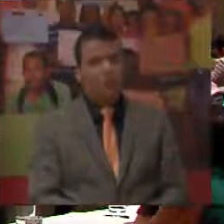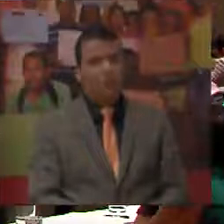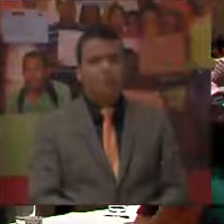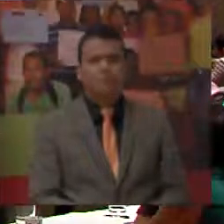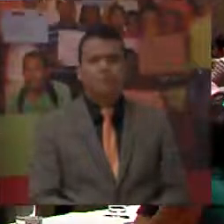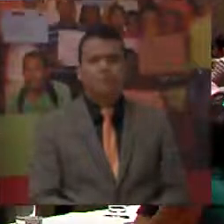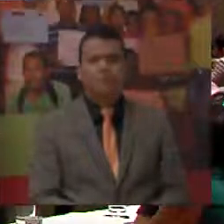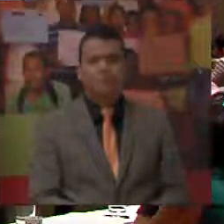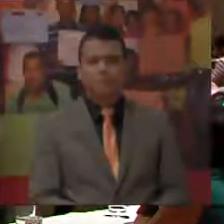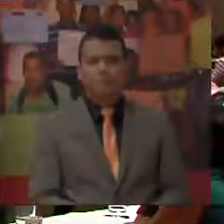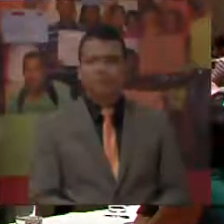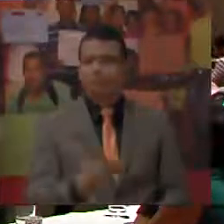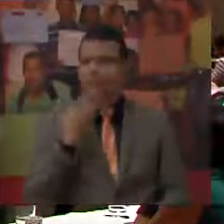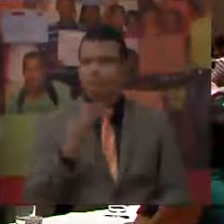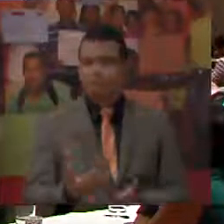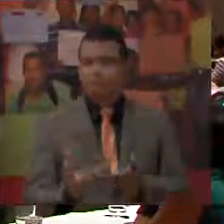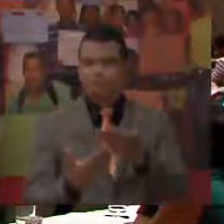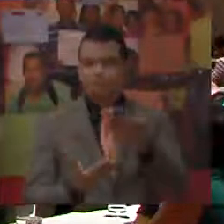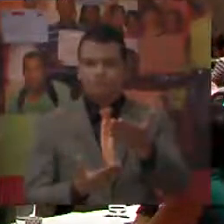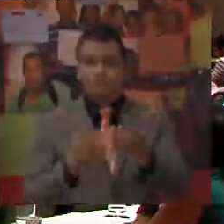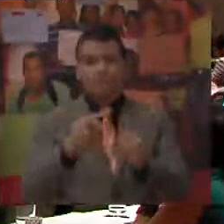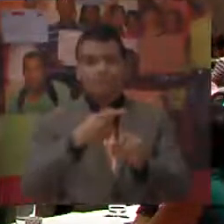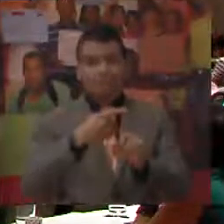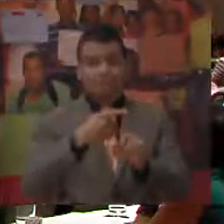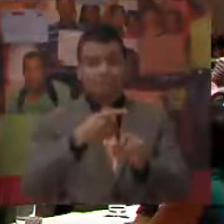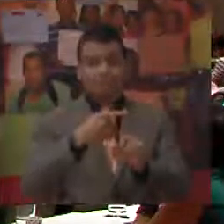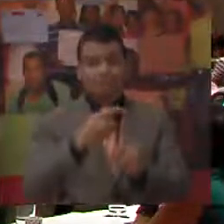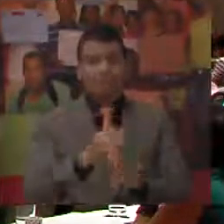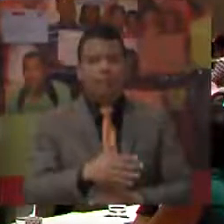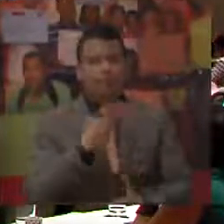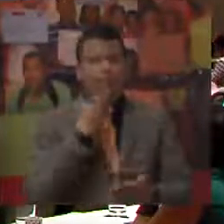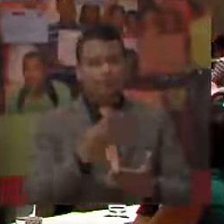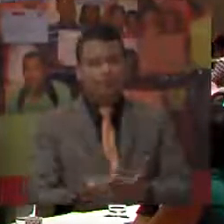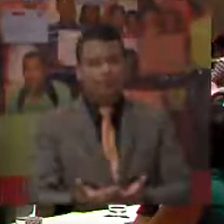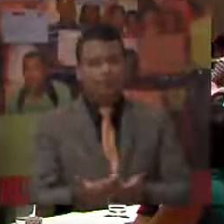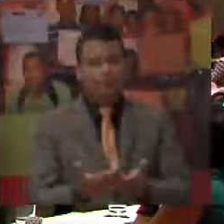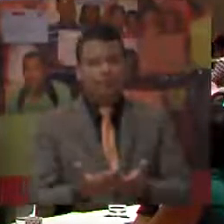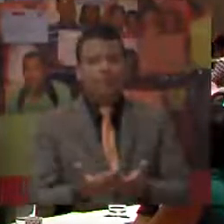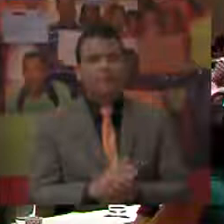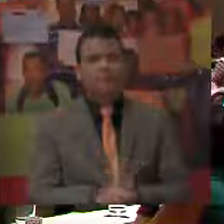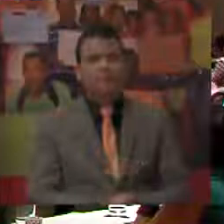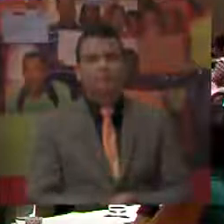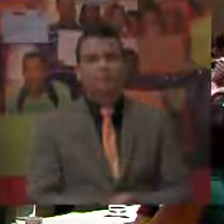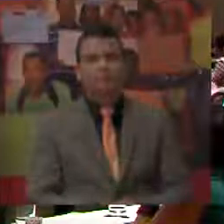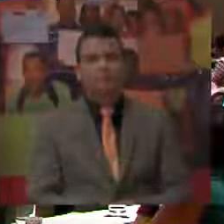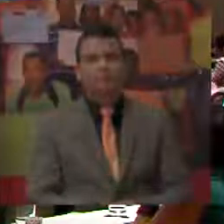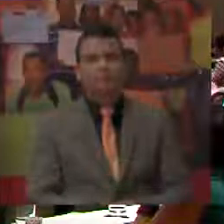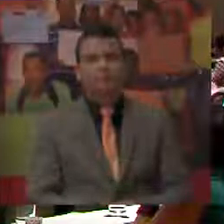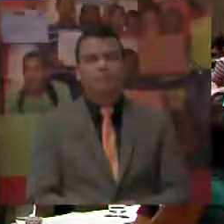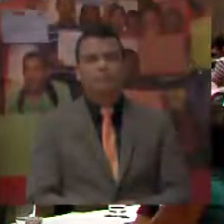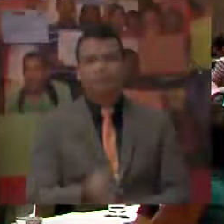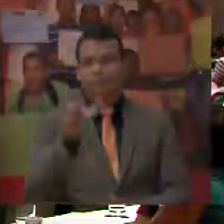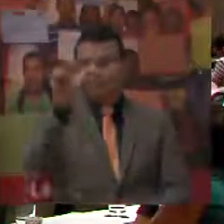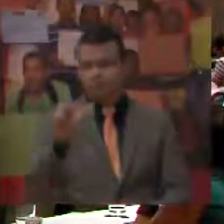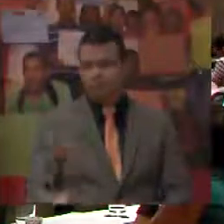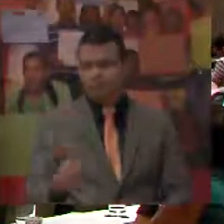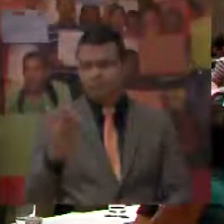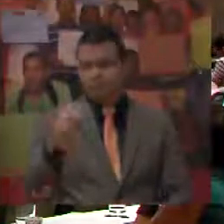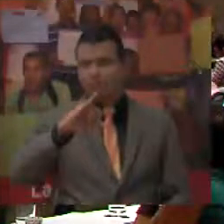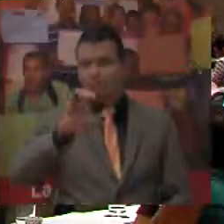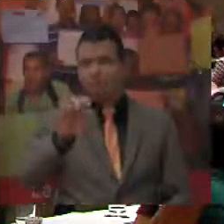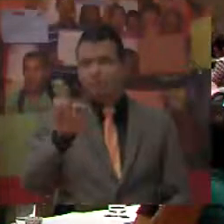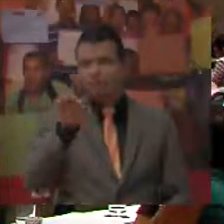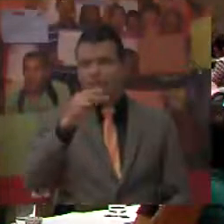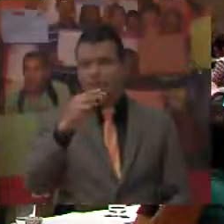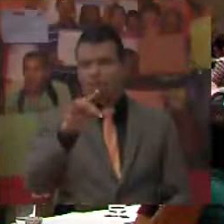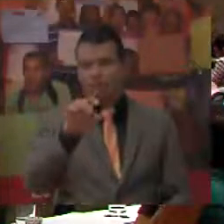Bueno, muchas gracias. En primer lugar, quiero agradecer a Joshua por esta invitación